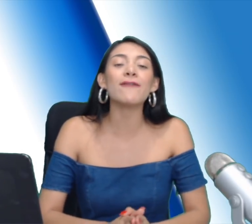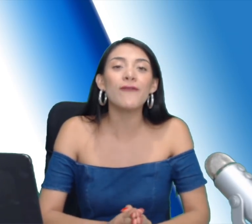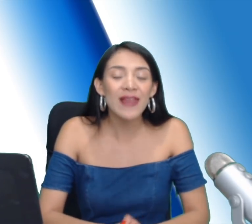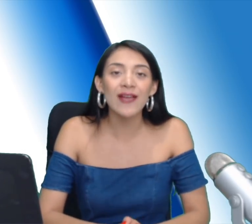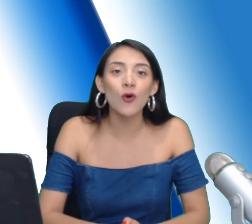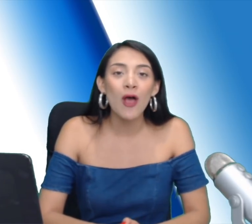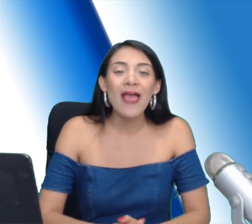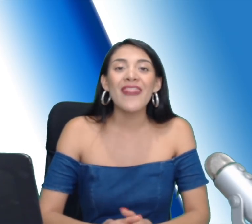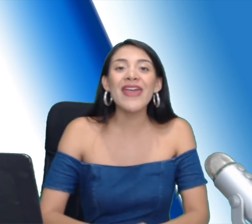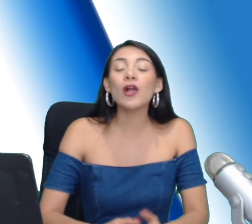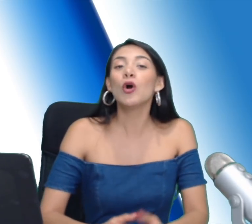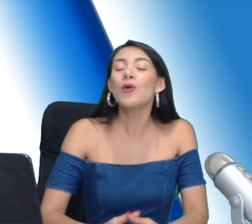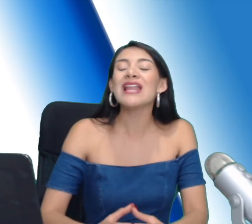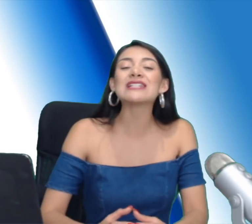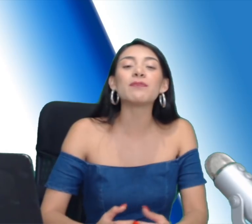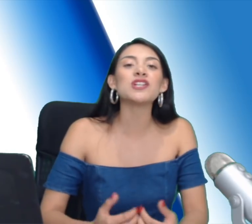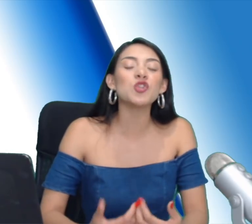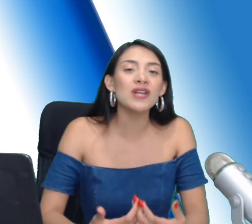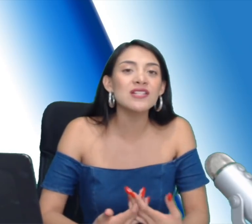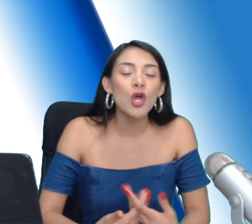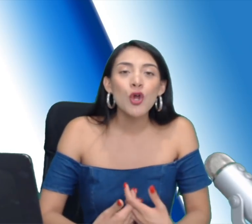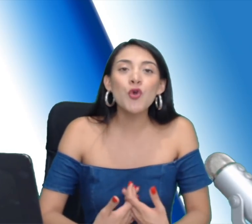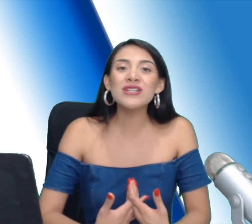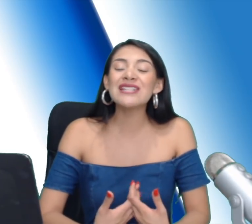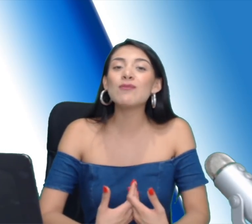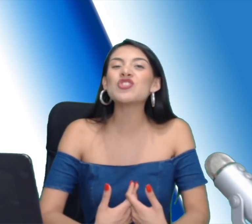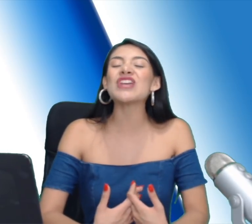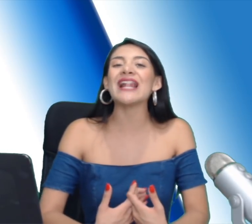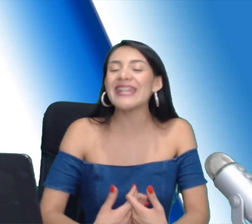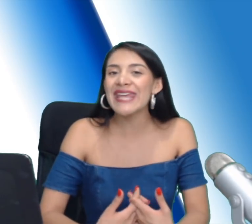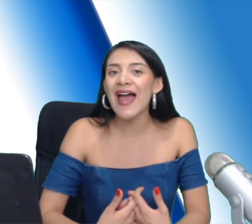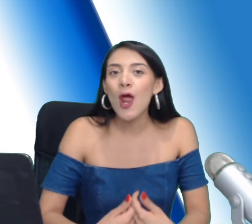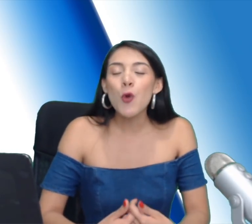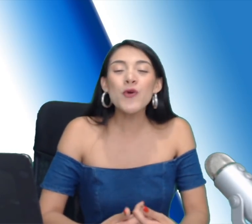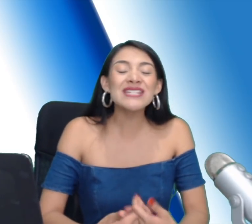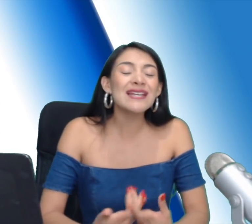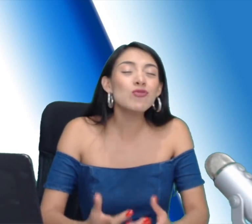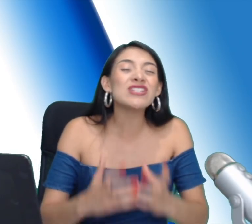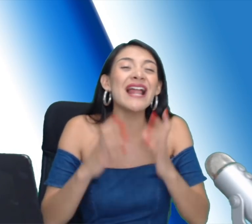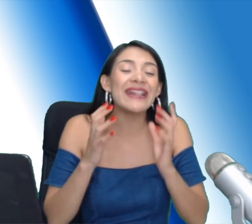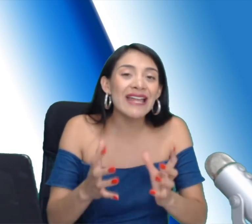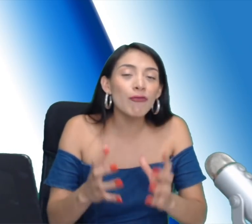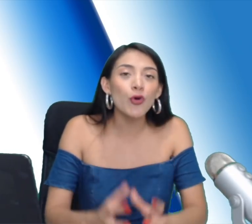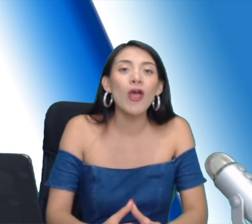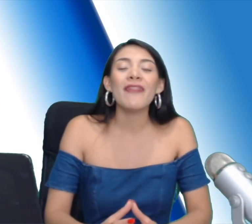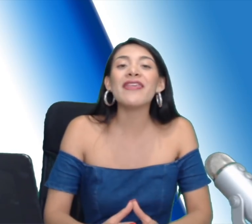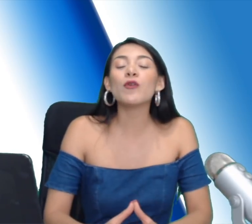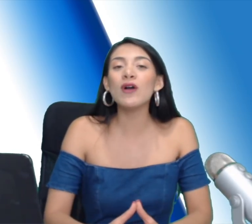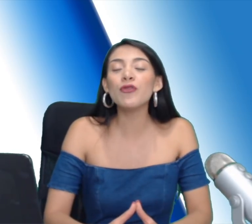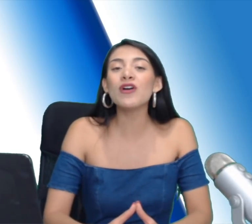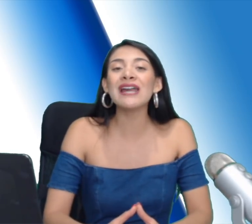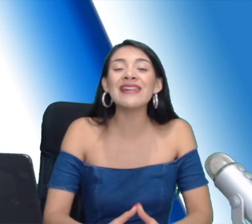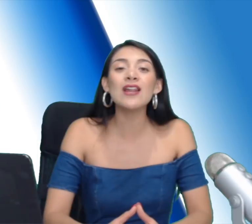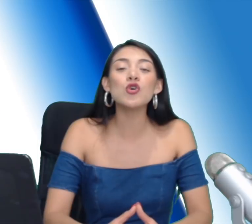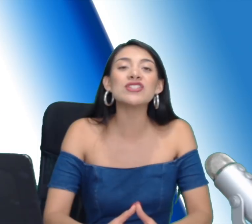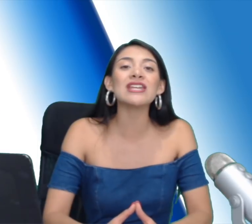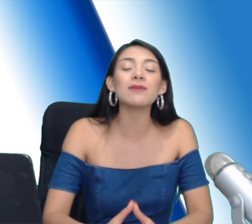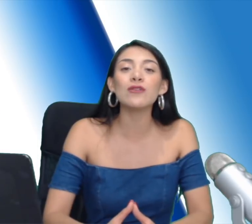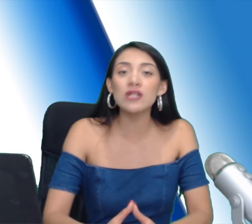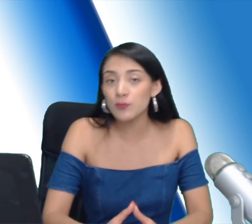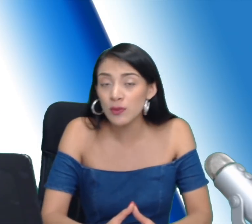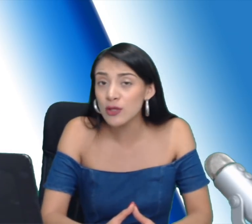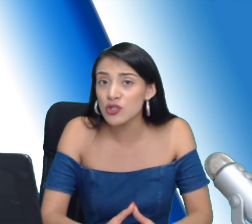un reflejo de cómo las personas no estamos al día, no estamos al tanto de cuánto ganan